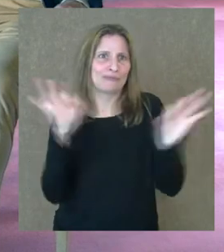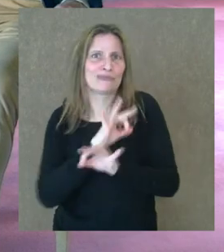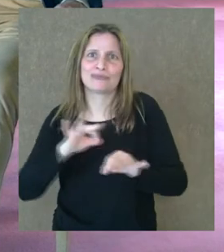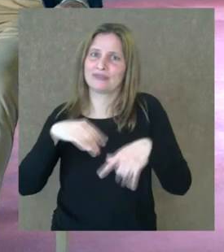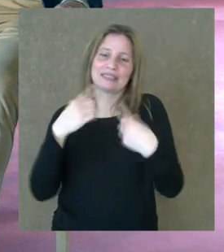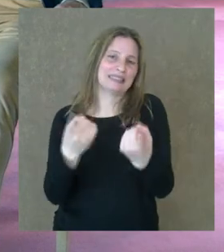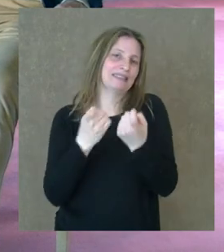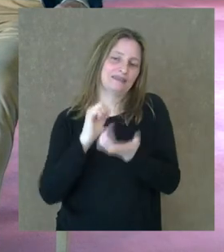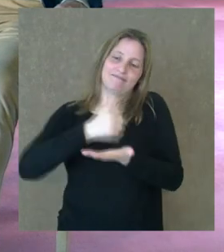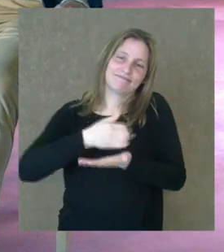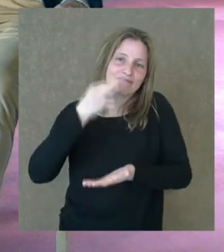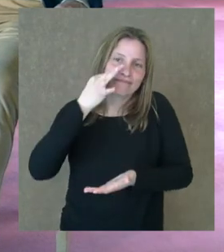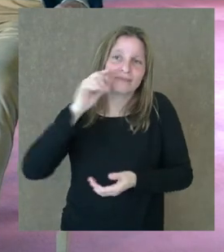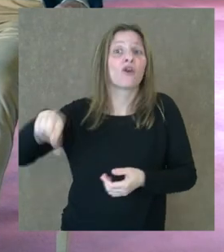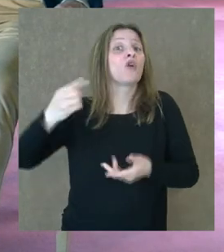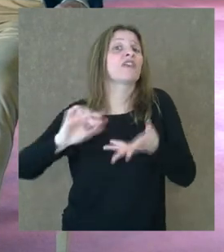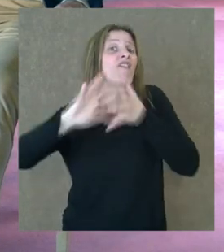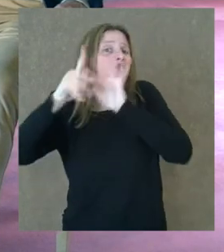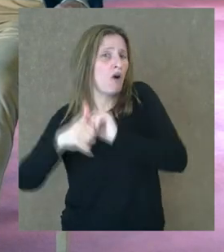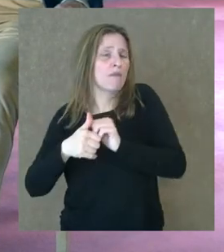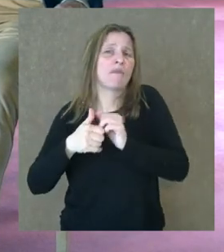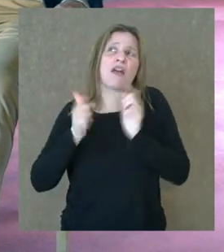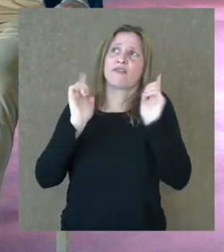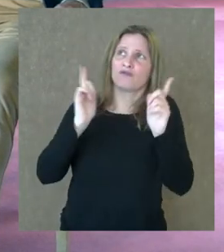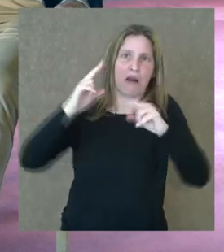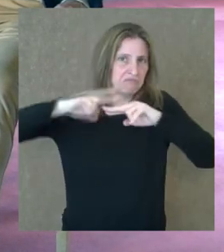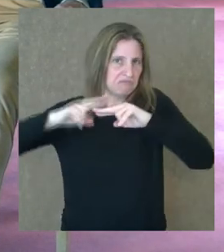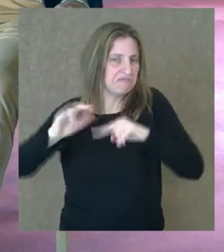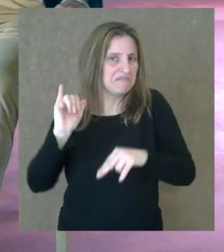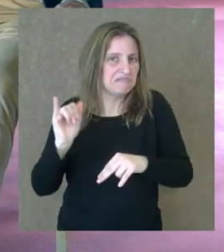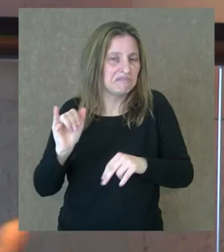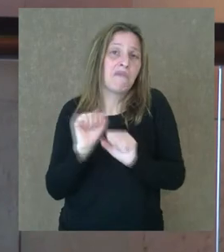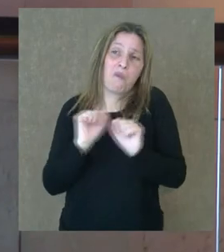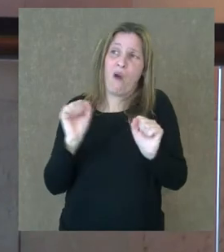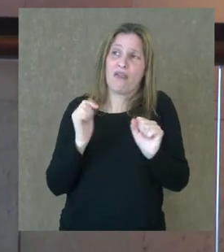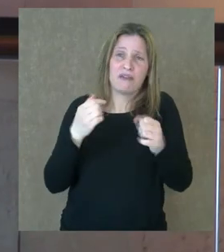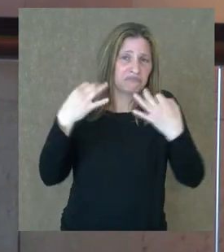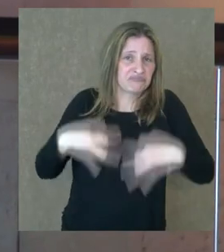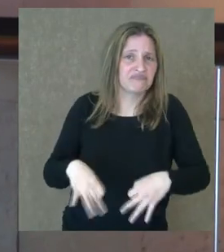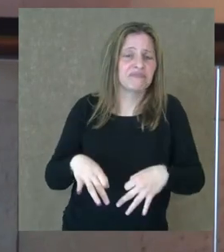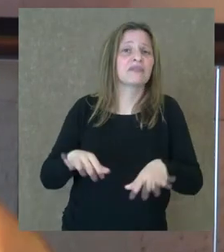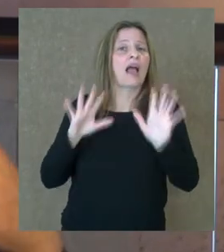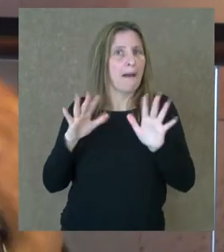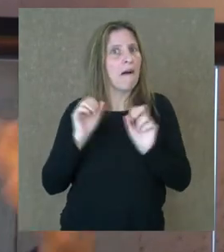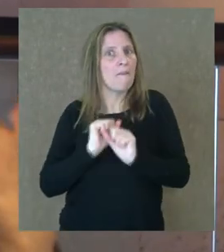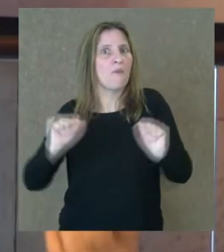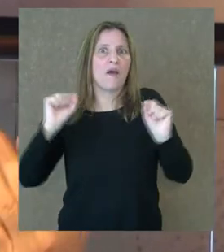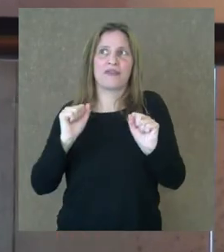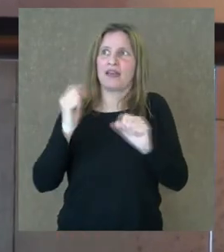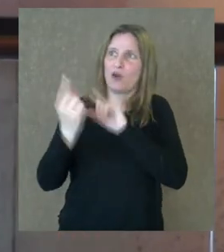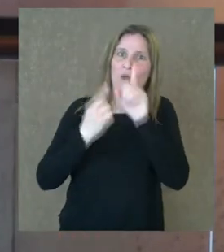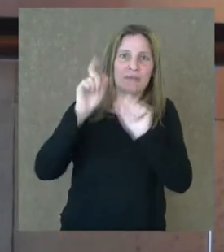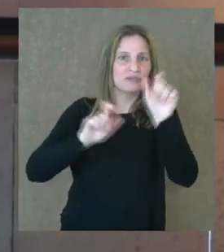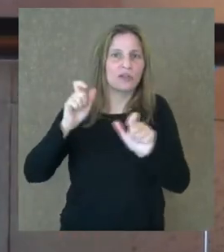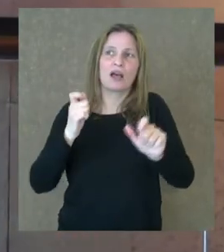música no nada es otra forma de disfrutar que no que se puede que puede convivir perfectamente que a lo mejor puede despertar